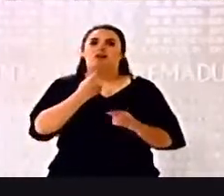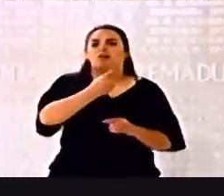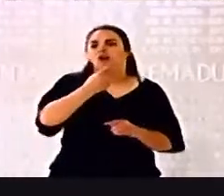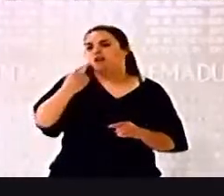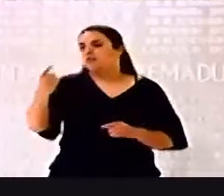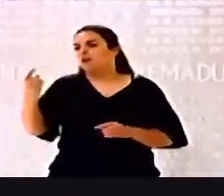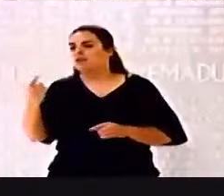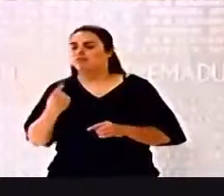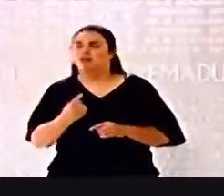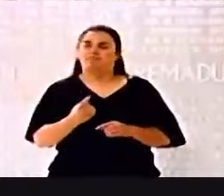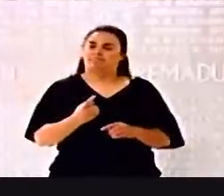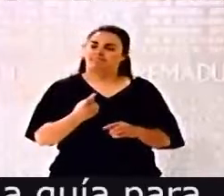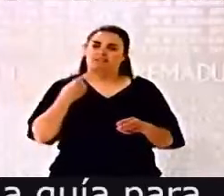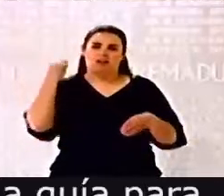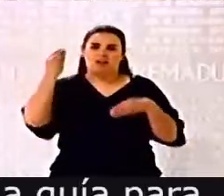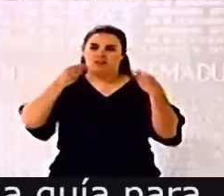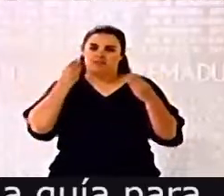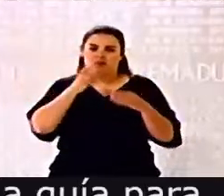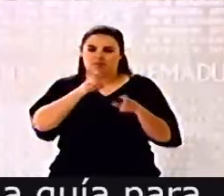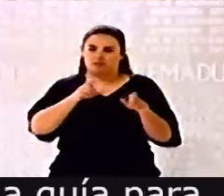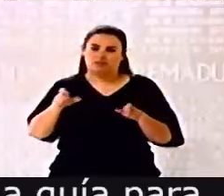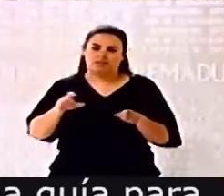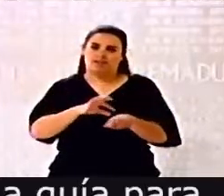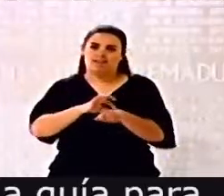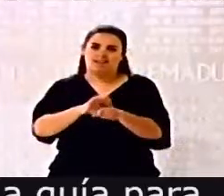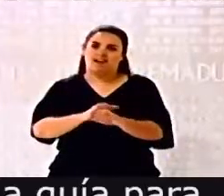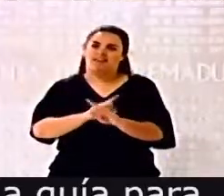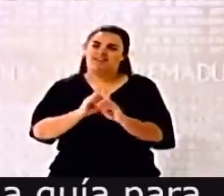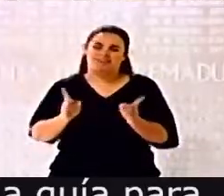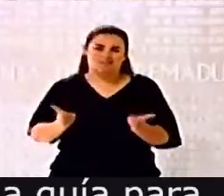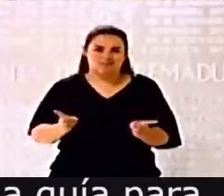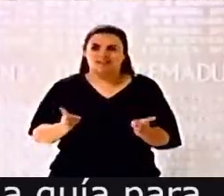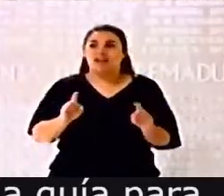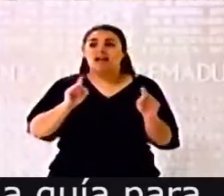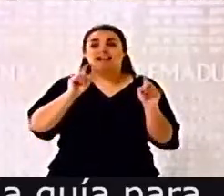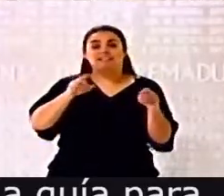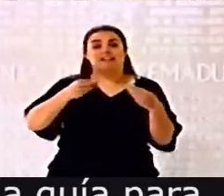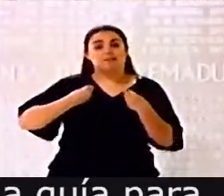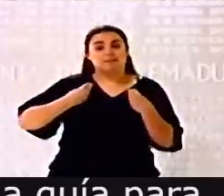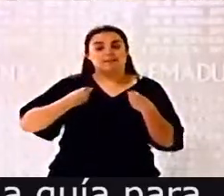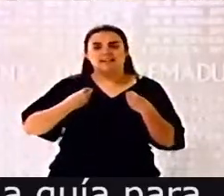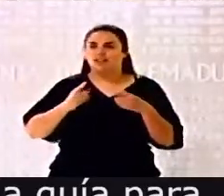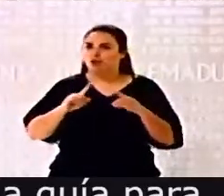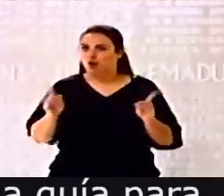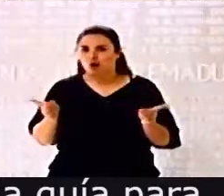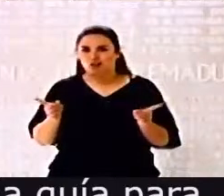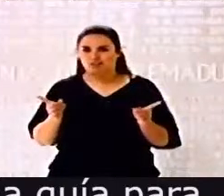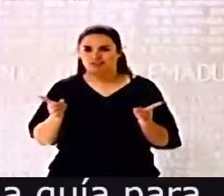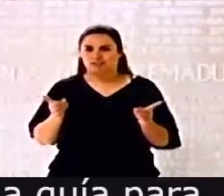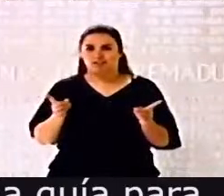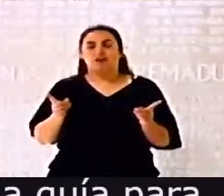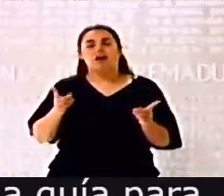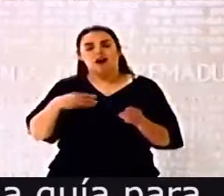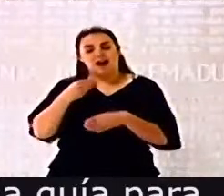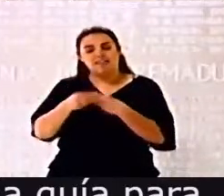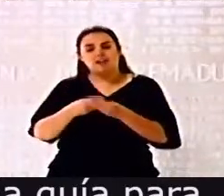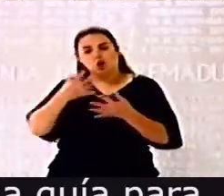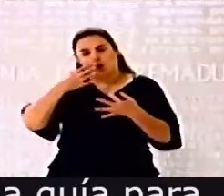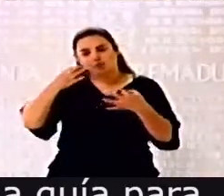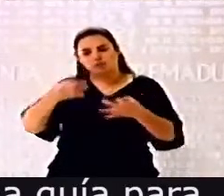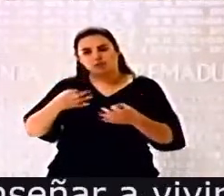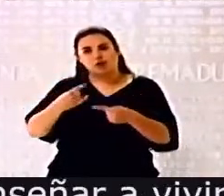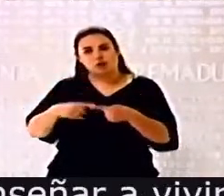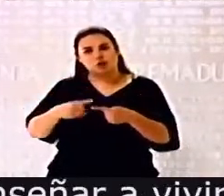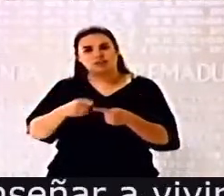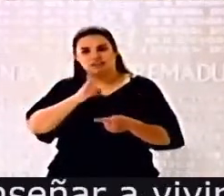las actividades que realizamos las personas, y no se trata de enseñar a vivir, se trata de hacer con seguridad las cosas que